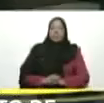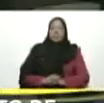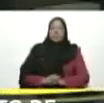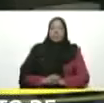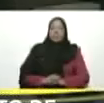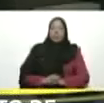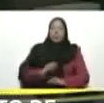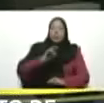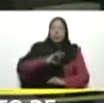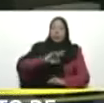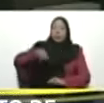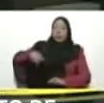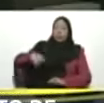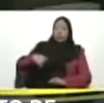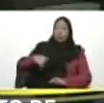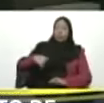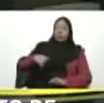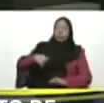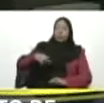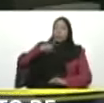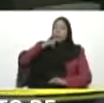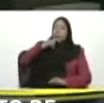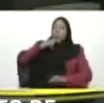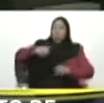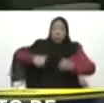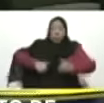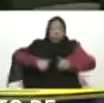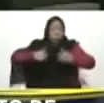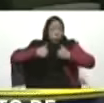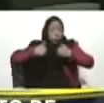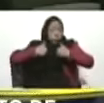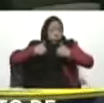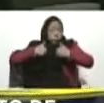A nosotros nos costó mucho la independencia,